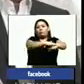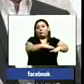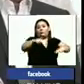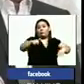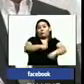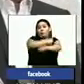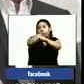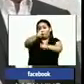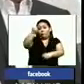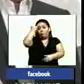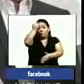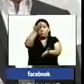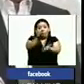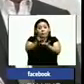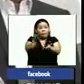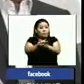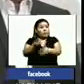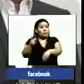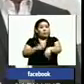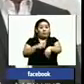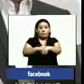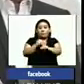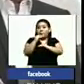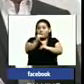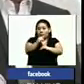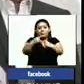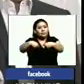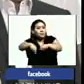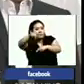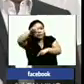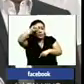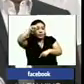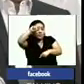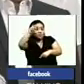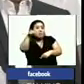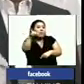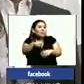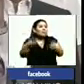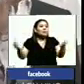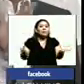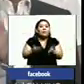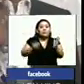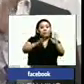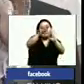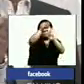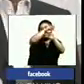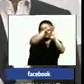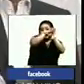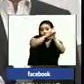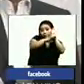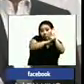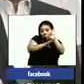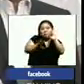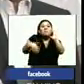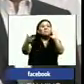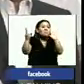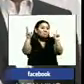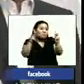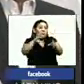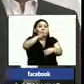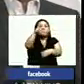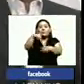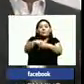iniciativas, que en el corto plazo vamos a continuar trabajando y esto forma parte de una agenda más amplia, más integral, que como